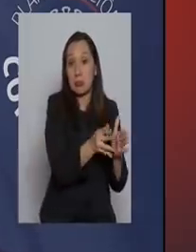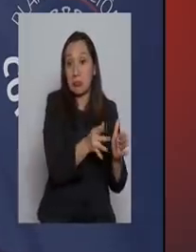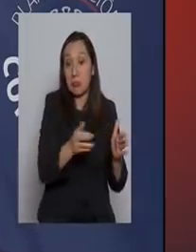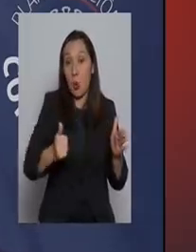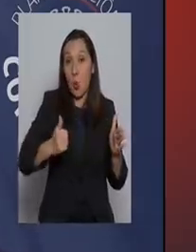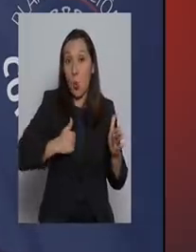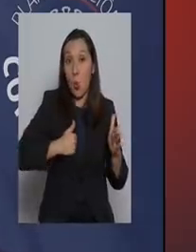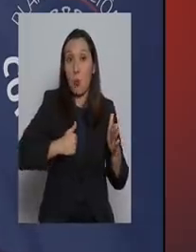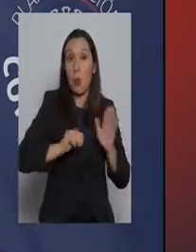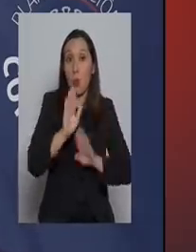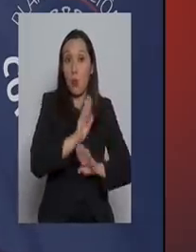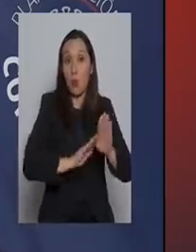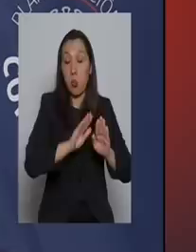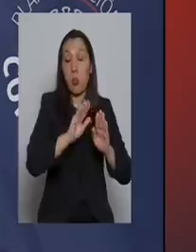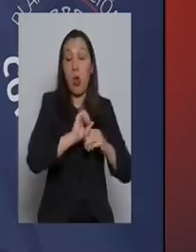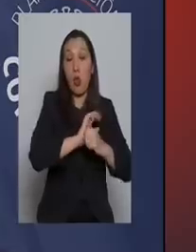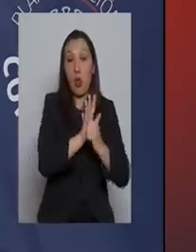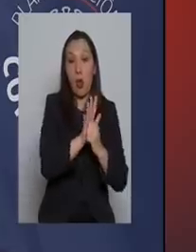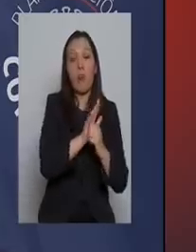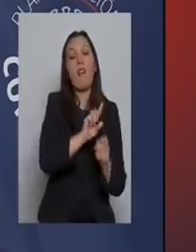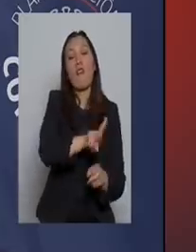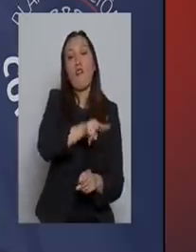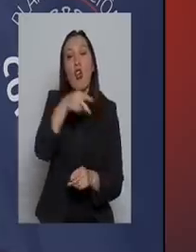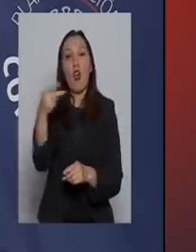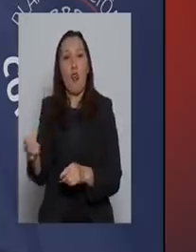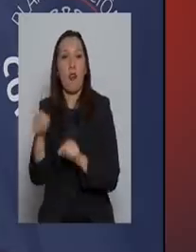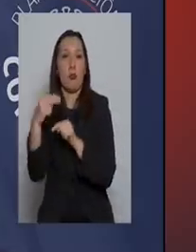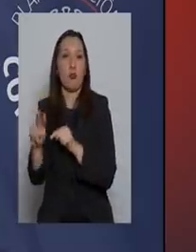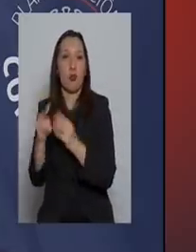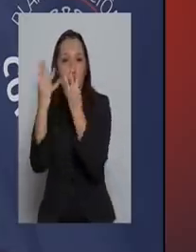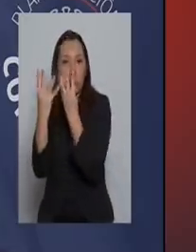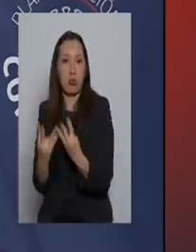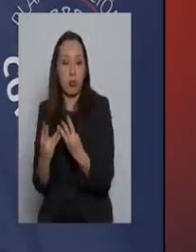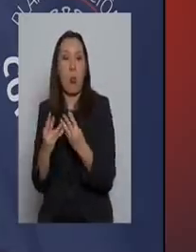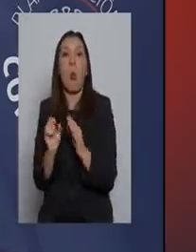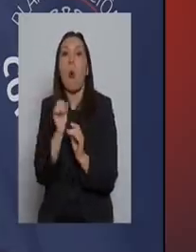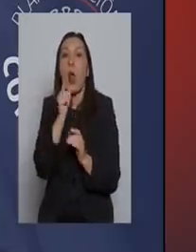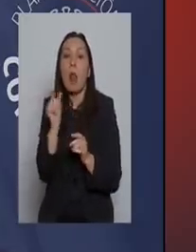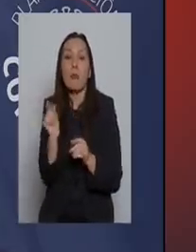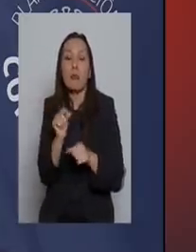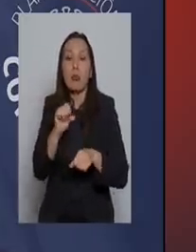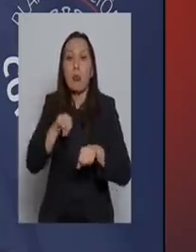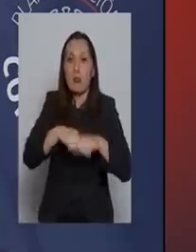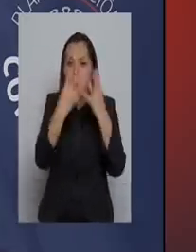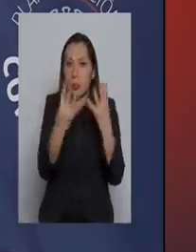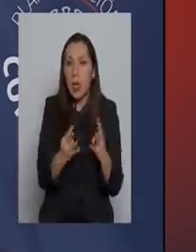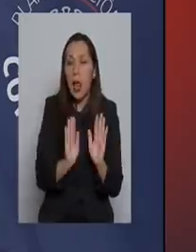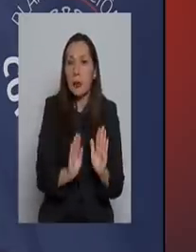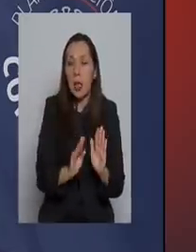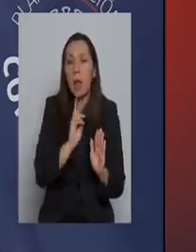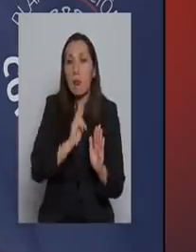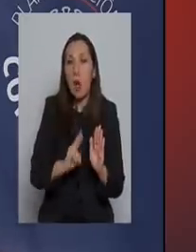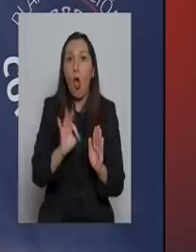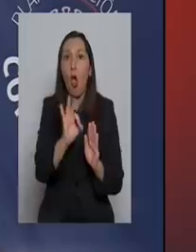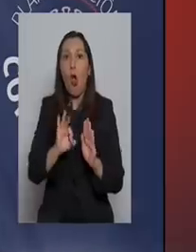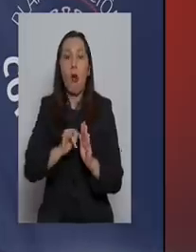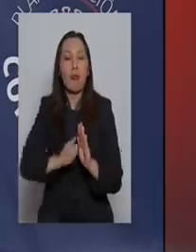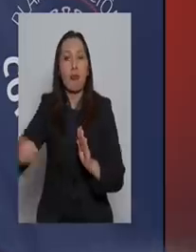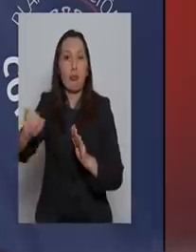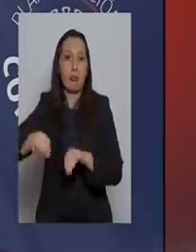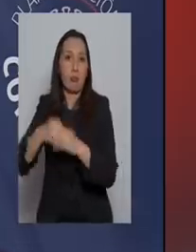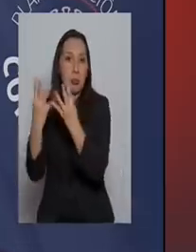recinto penitenciario de acuerdo a la prisión preventiva o a la condena firme que se les haya